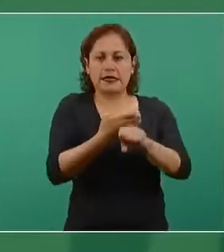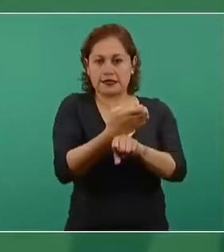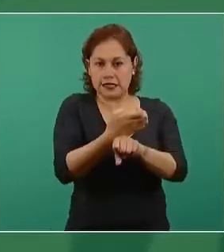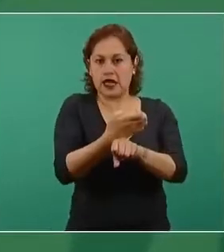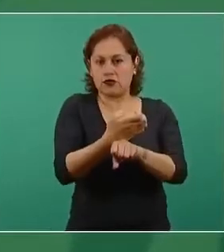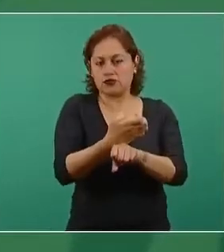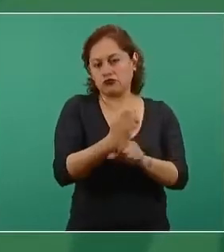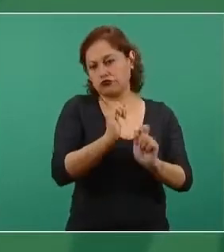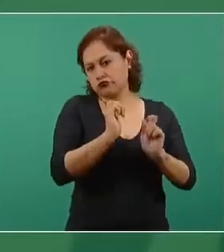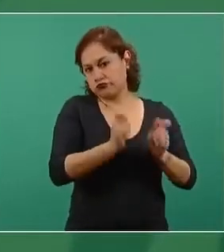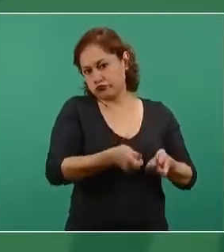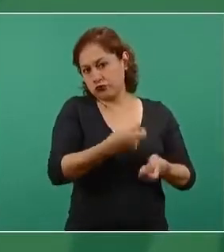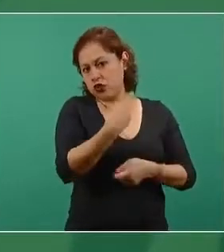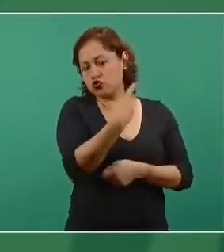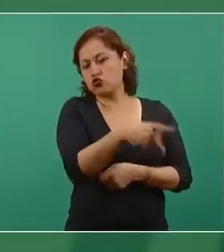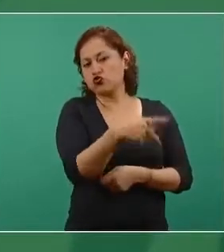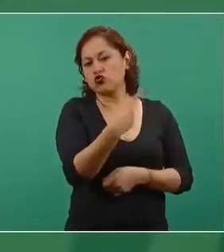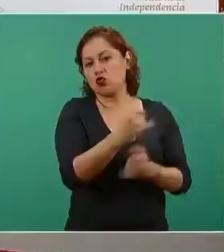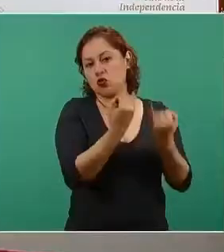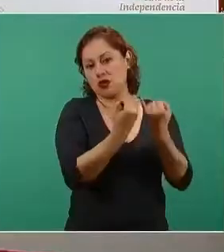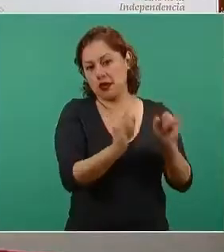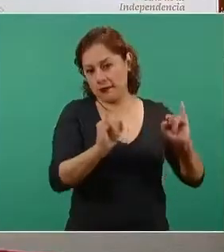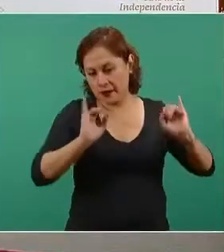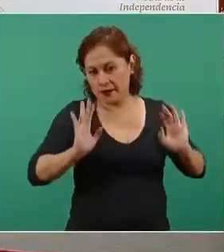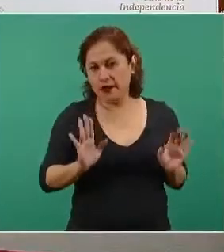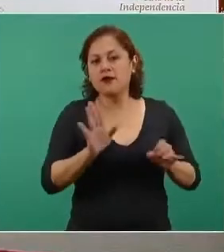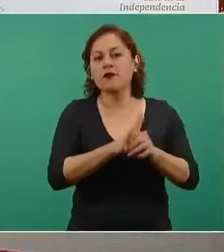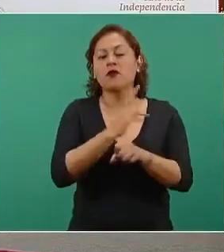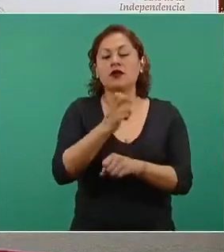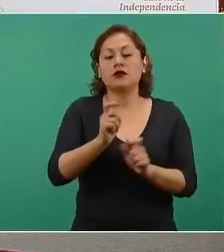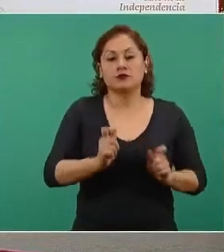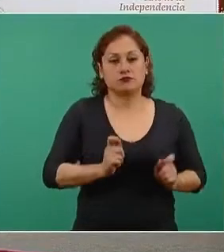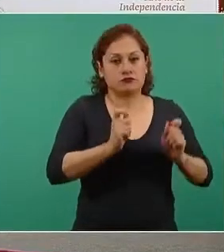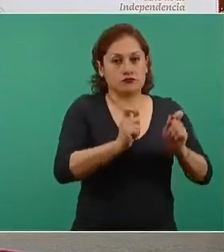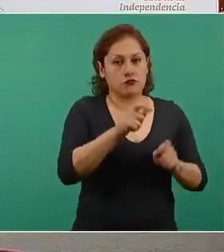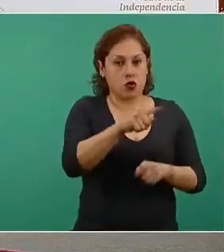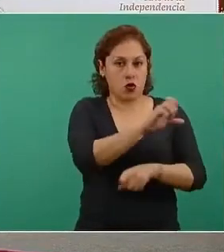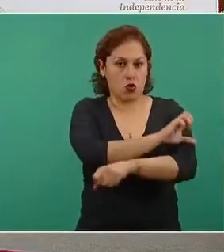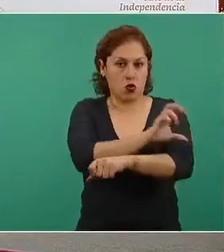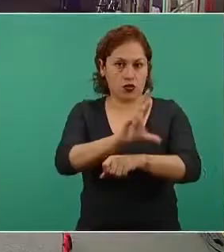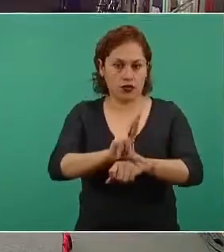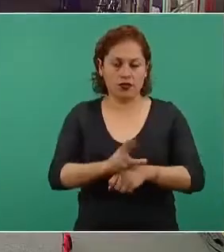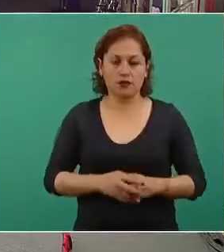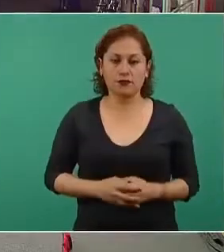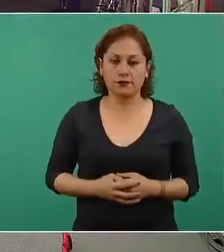también poder generar esta coordinación. Sí, adelante.